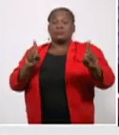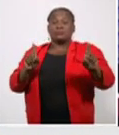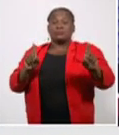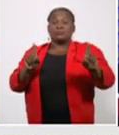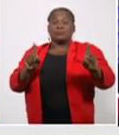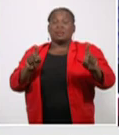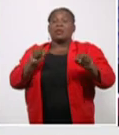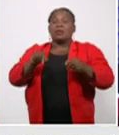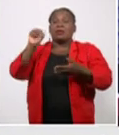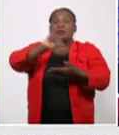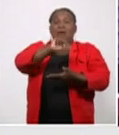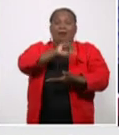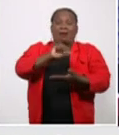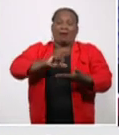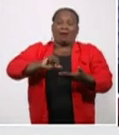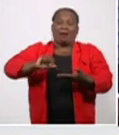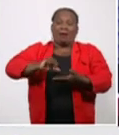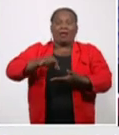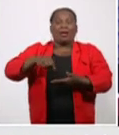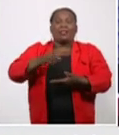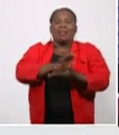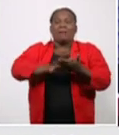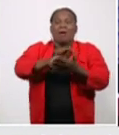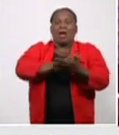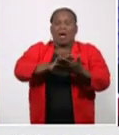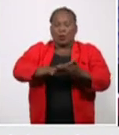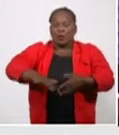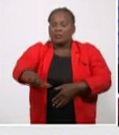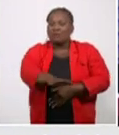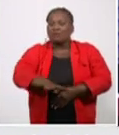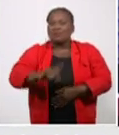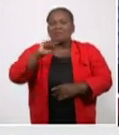desinfección constante de manos y superficies. Nos